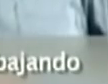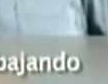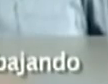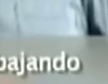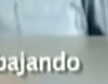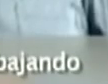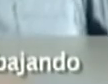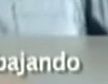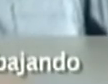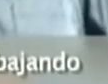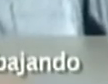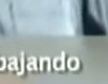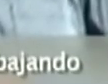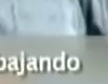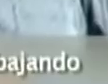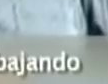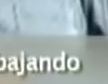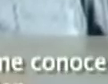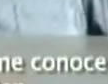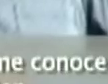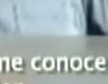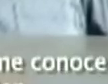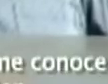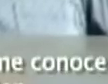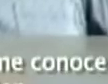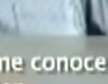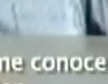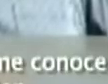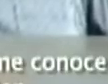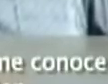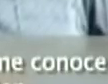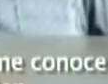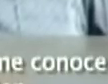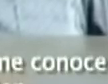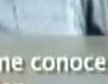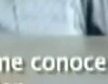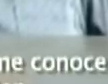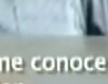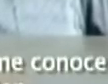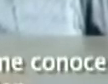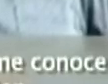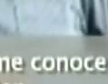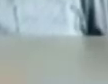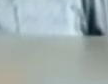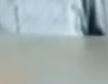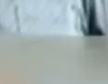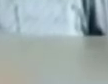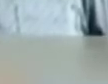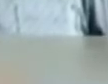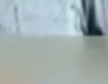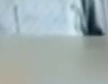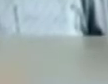trabajando en Gandola y chofer y listo. Mi vecino me conoce, todo el mundo me conoce en la fría como una persona de bien.